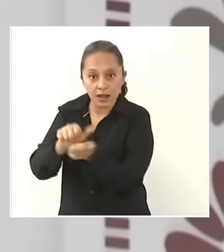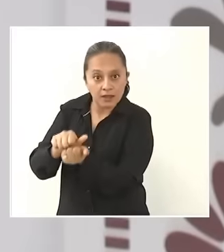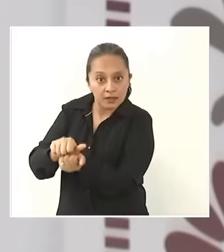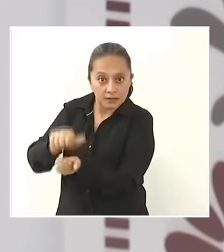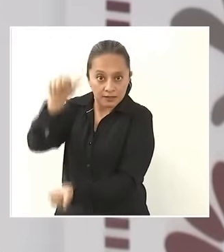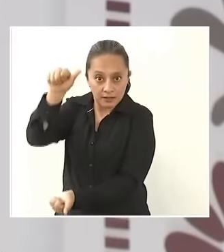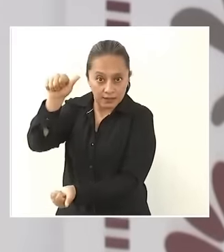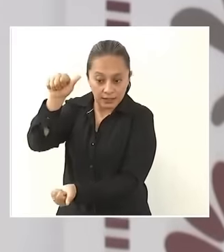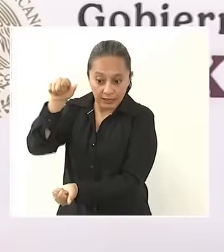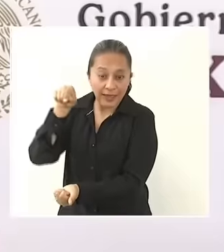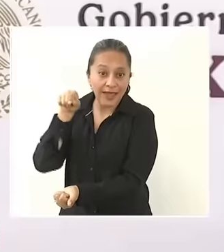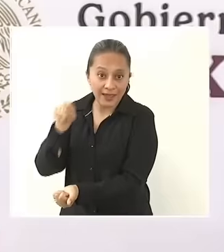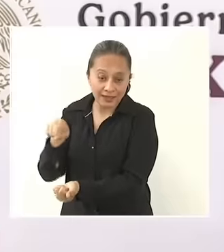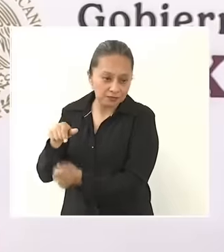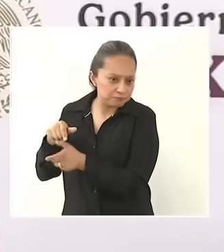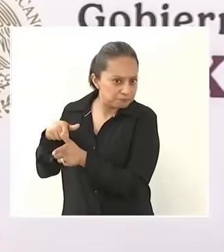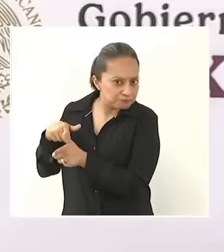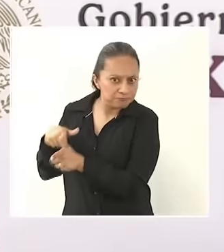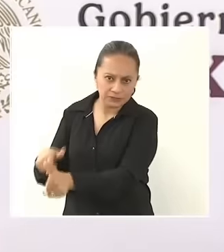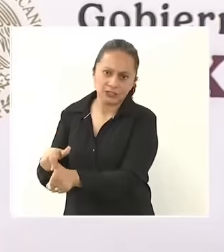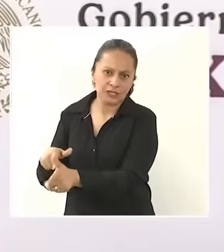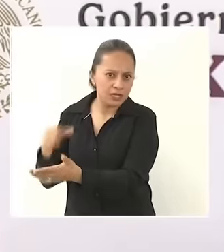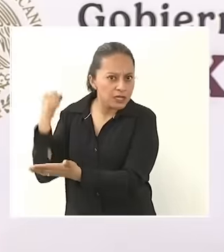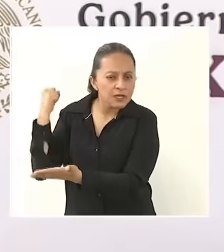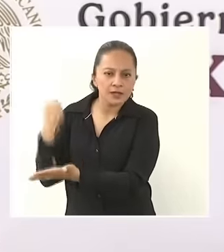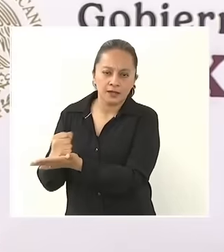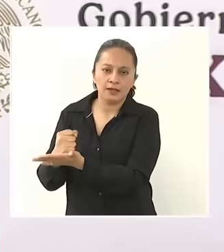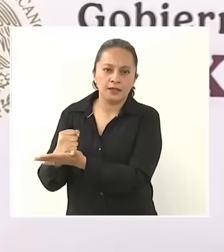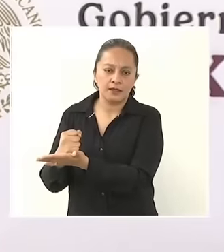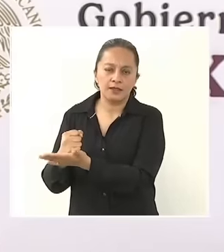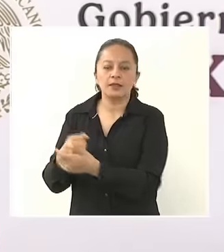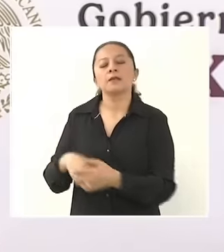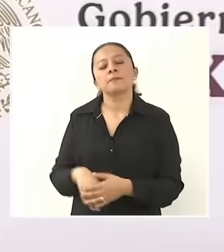los pueda quitar. Vamos a mantener el programa